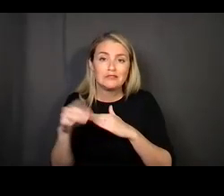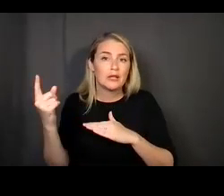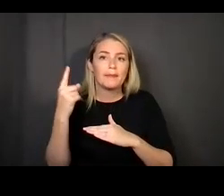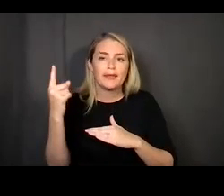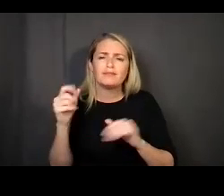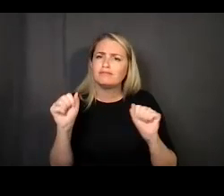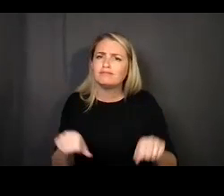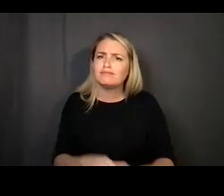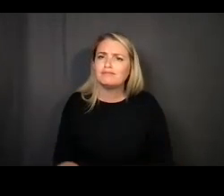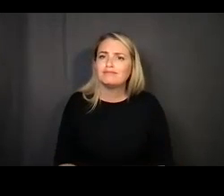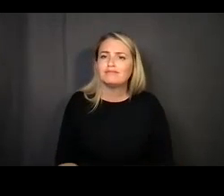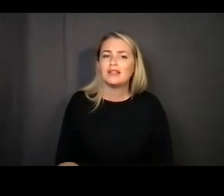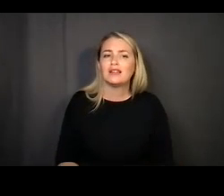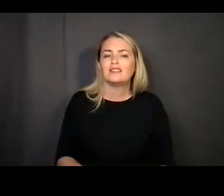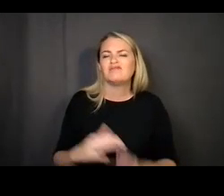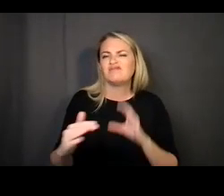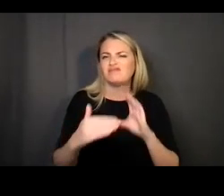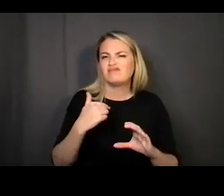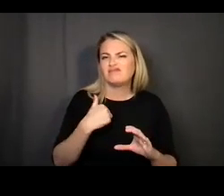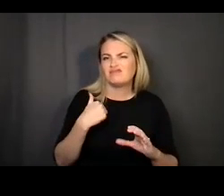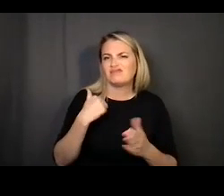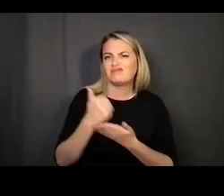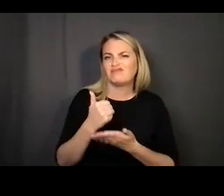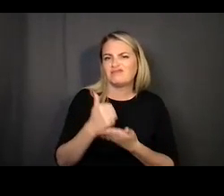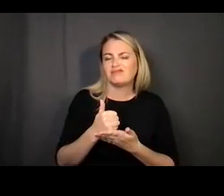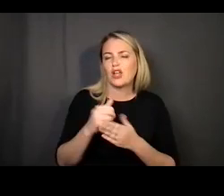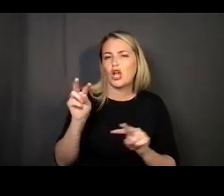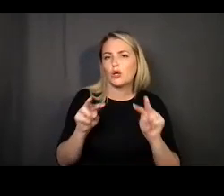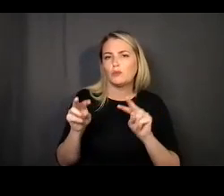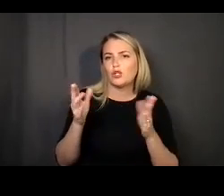para indicarme que están teniendo problemas para ingresar.